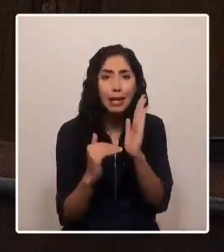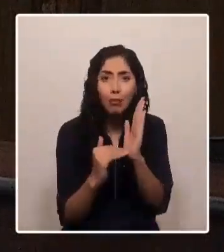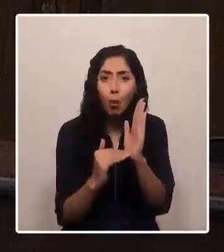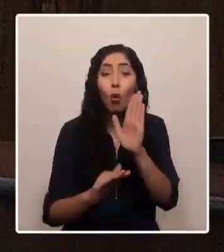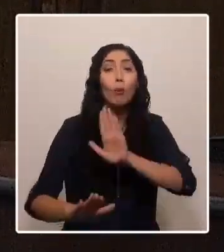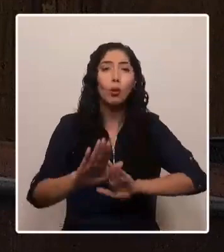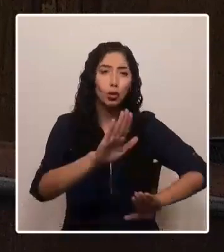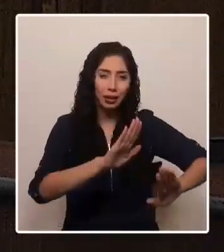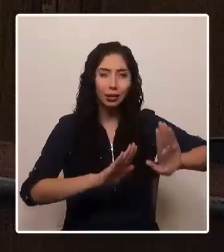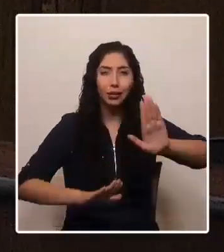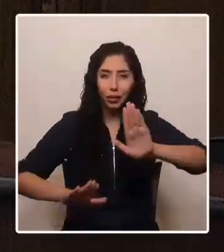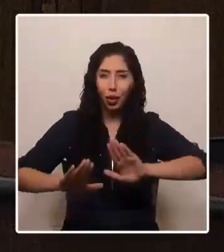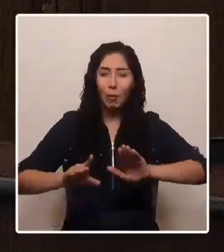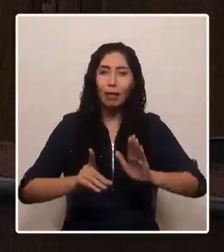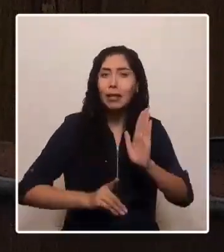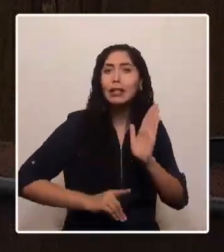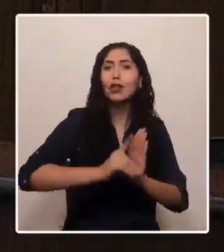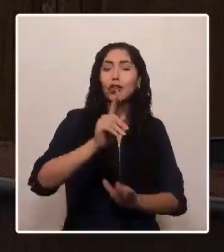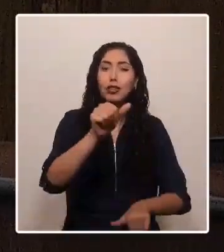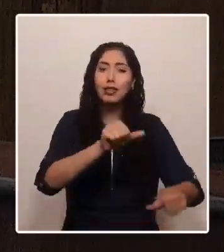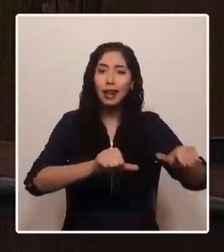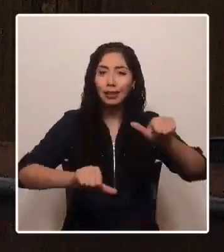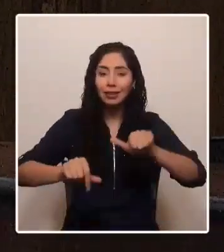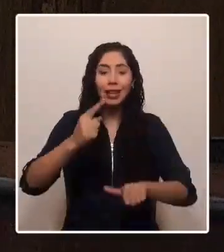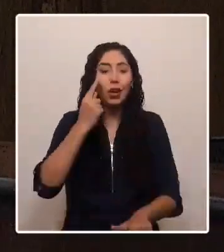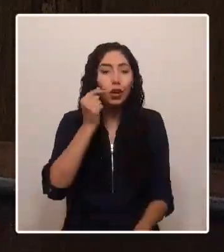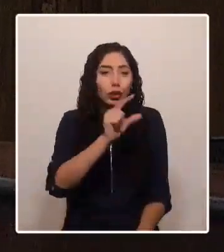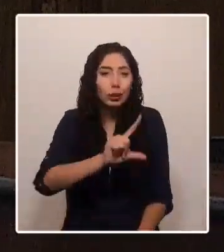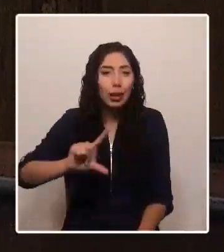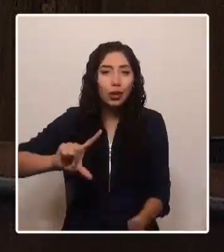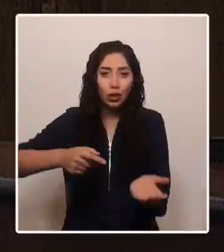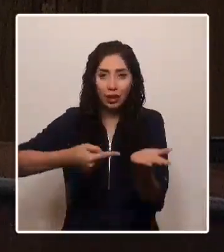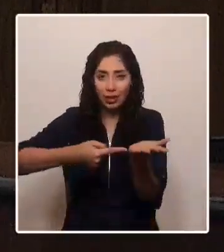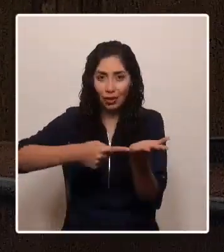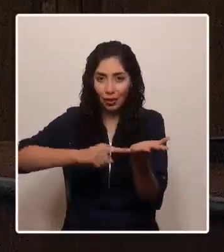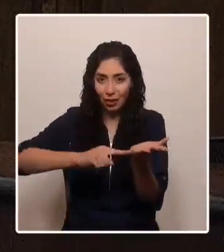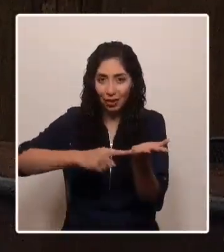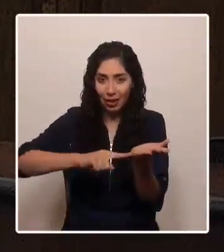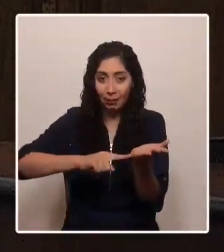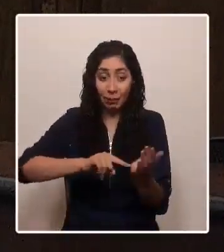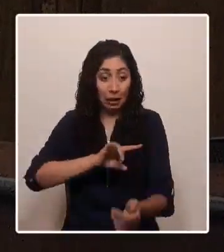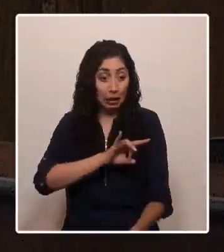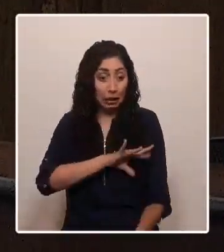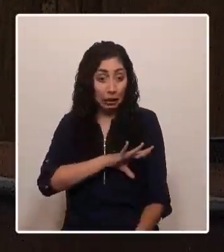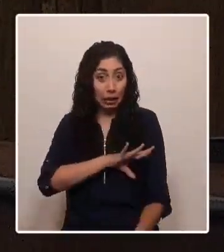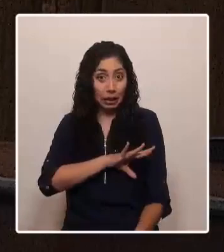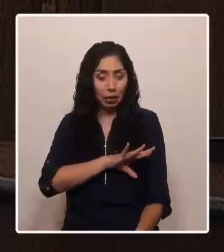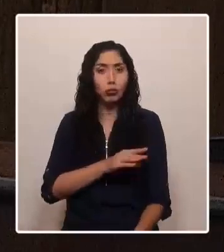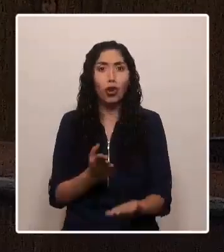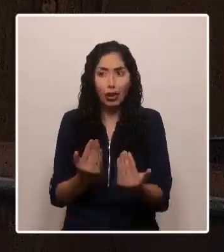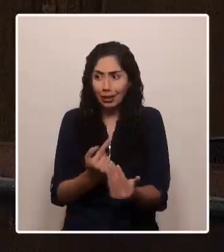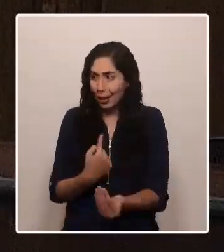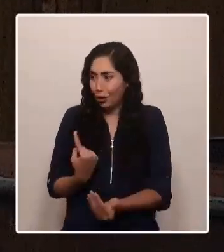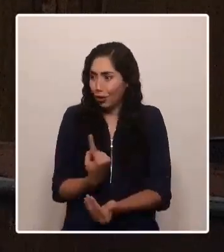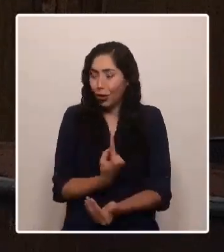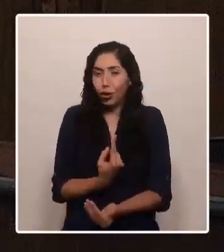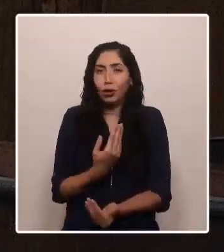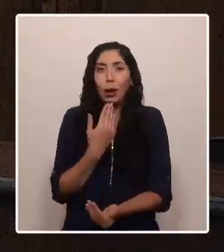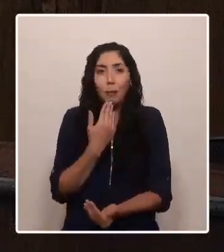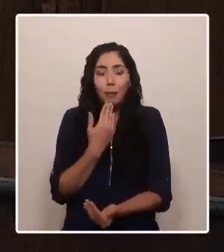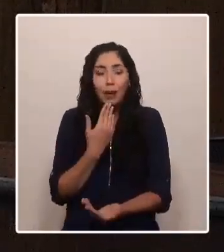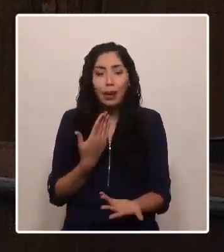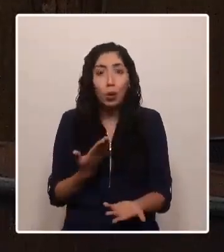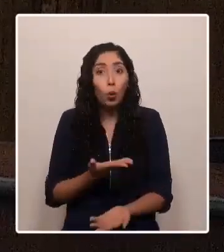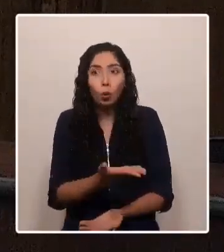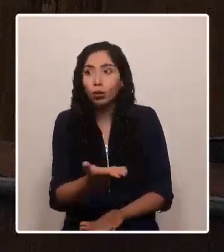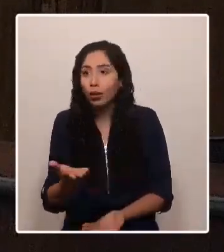de la ciencia, los conocimientos y las tecnologías. Chile cuenta con nosotros contamos con ustedes para